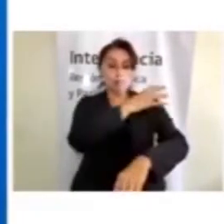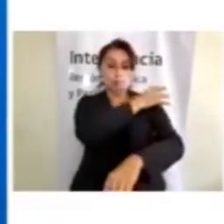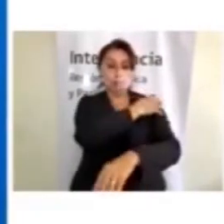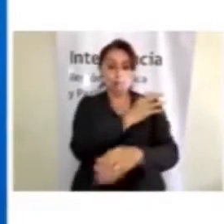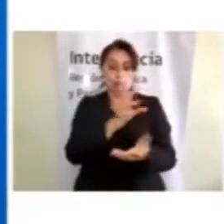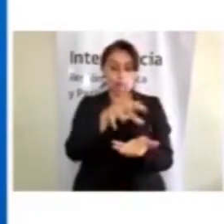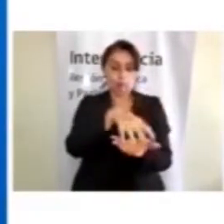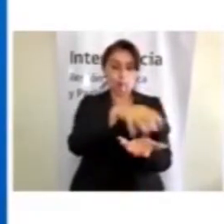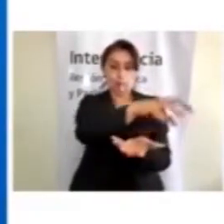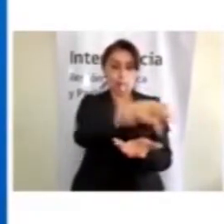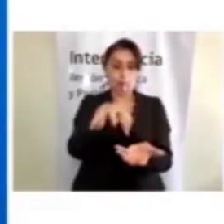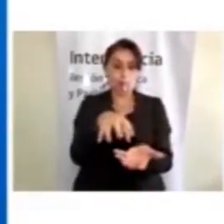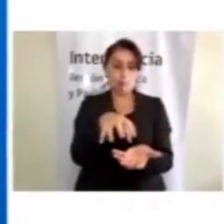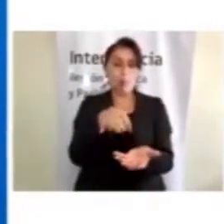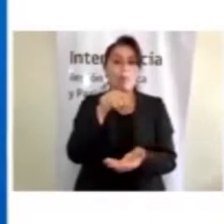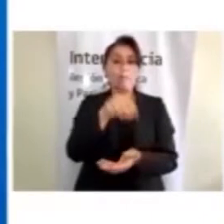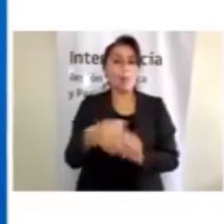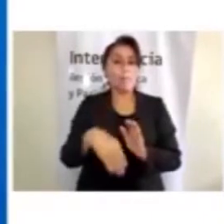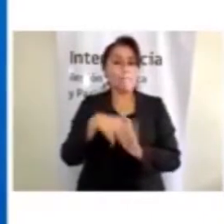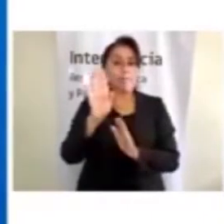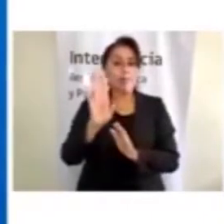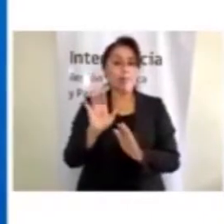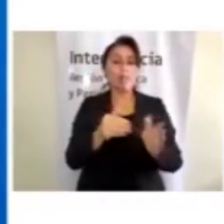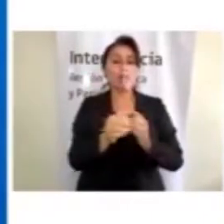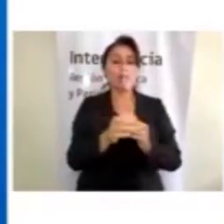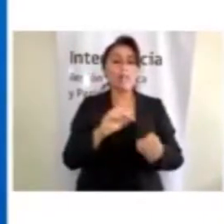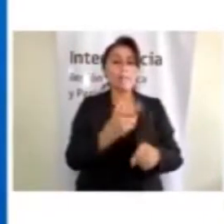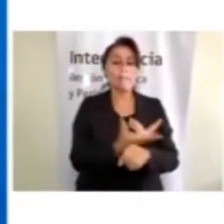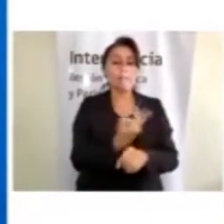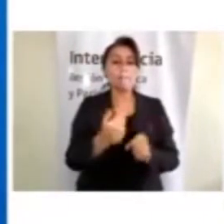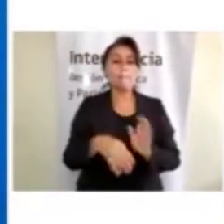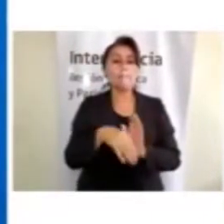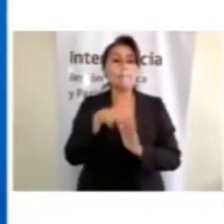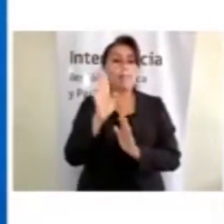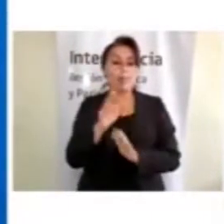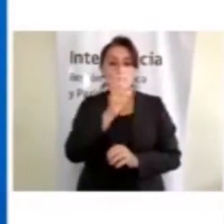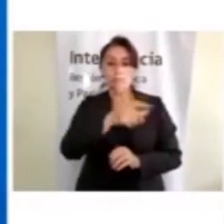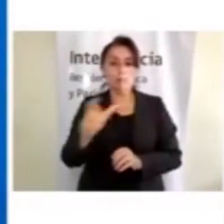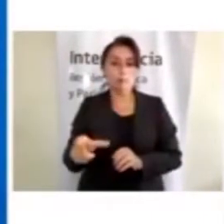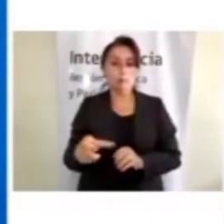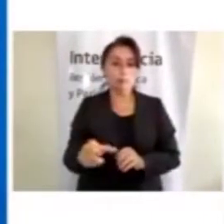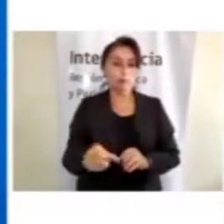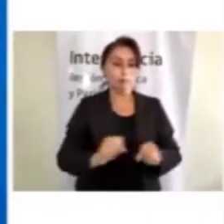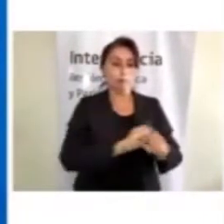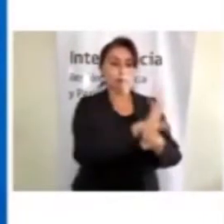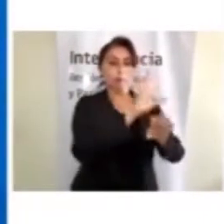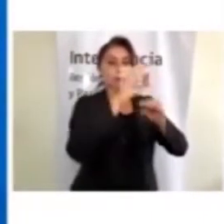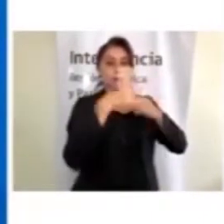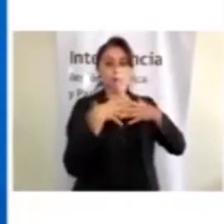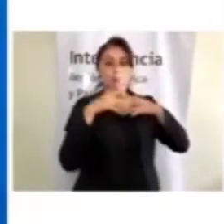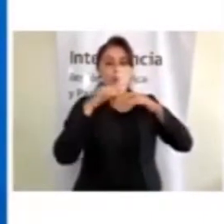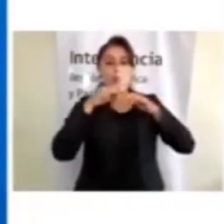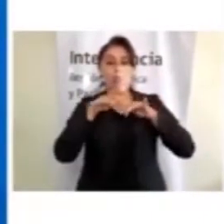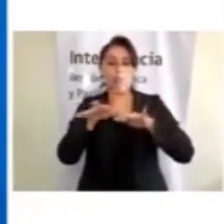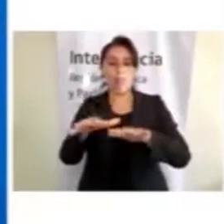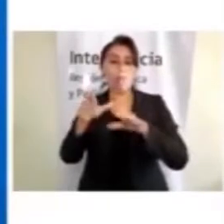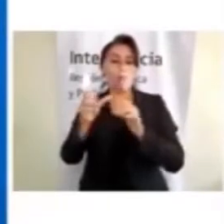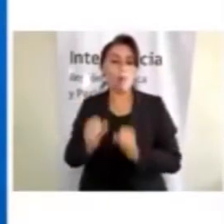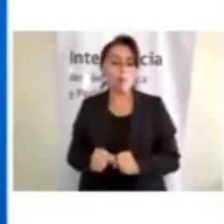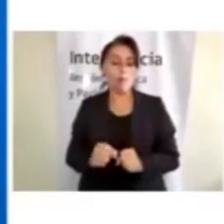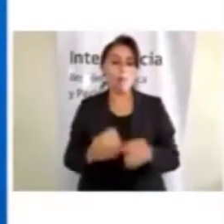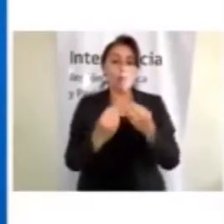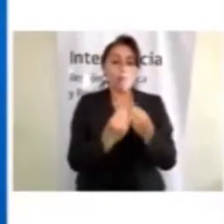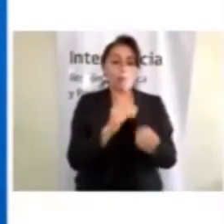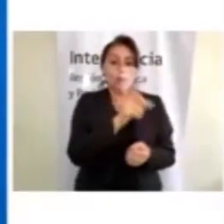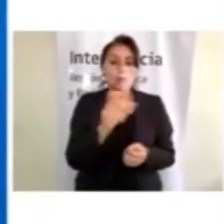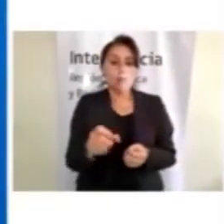nos focalizamos donde hay mayor cantidad de casos, porque trabajamos según la georreferenciación de los casos activos. Sin embargo, muchas